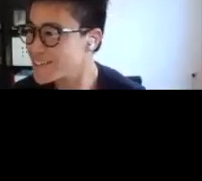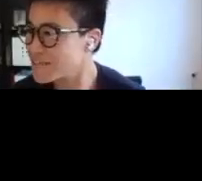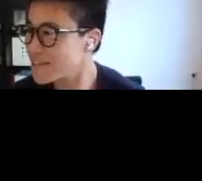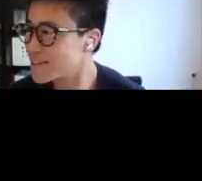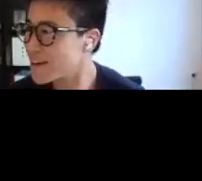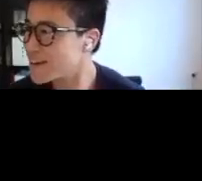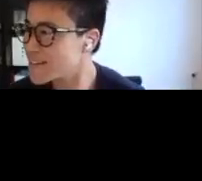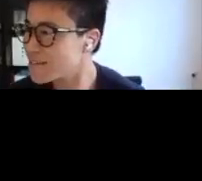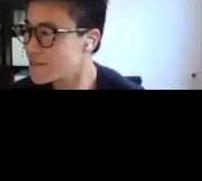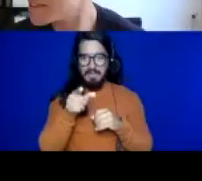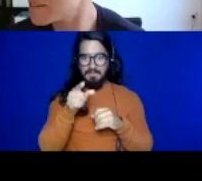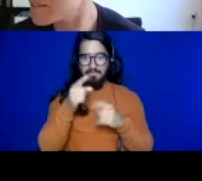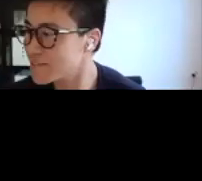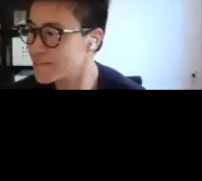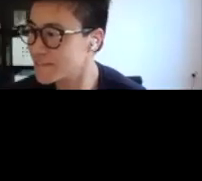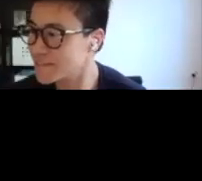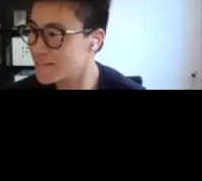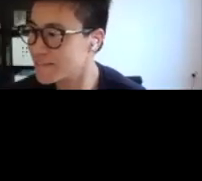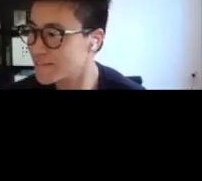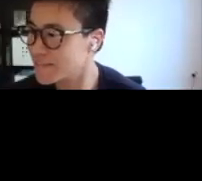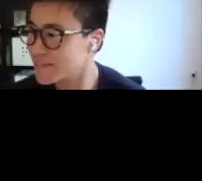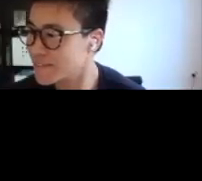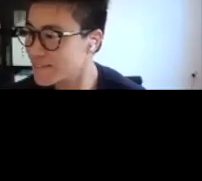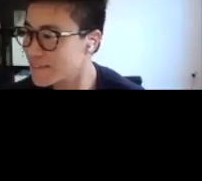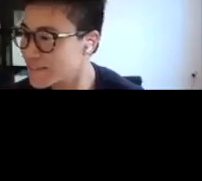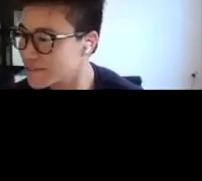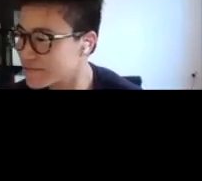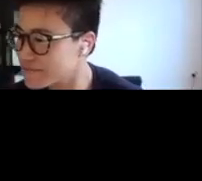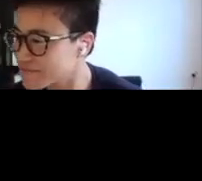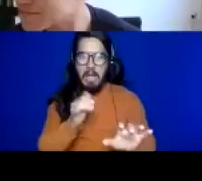Did I just do the thing that I said I wouldn't do? Hice lo que dije que no iba a hacer.